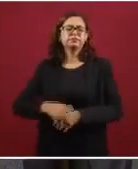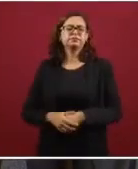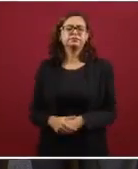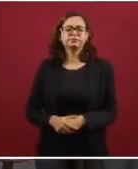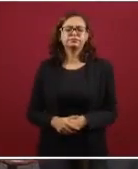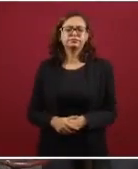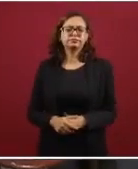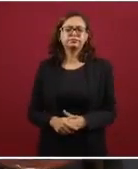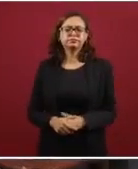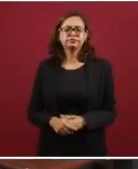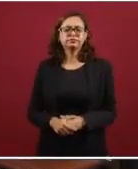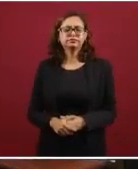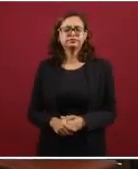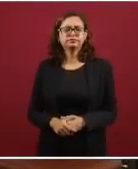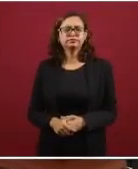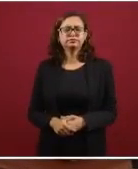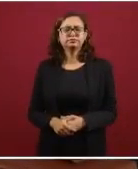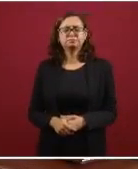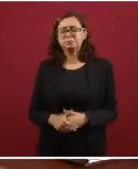comer